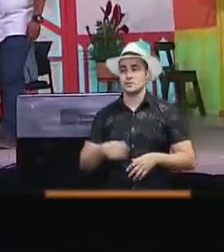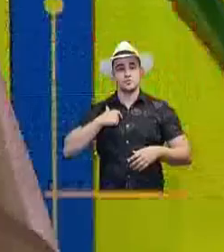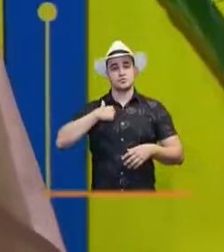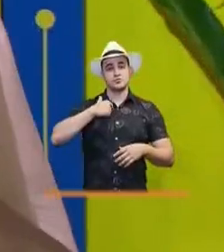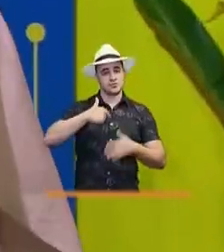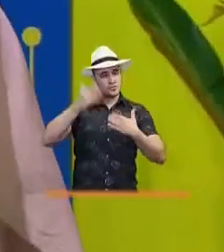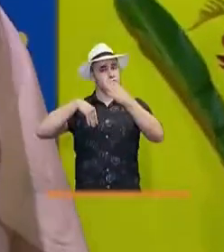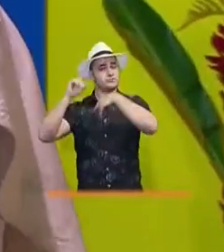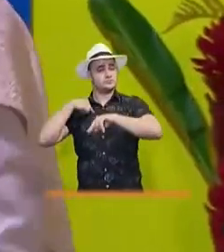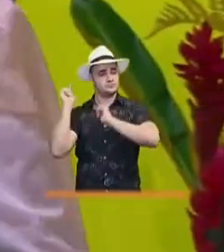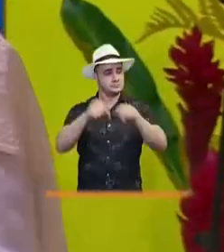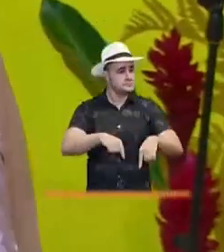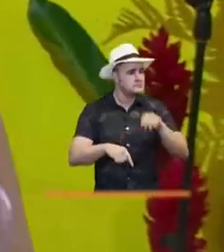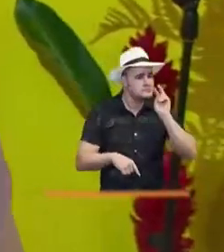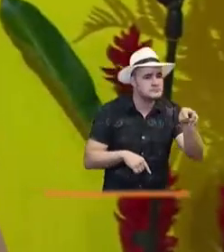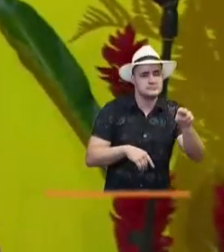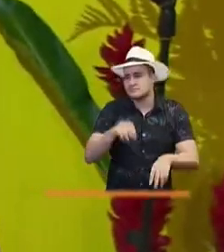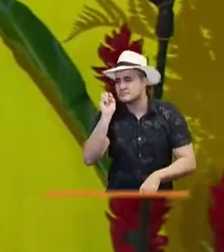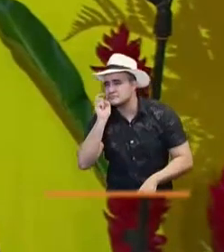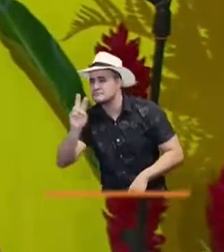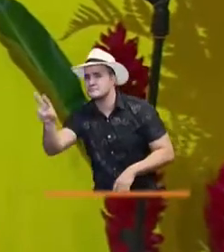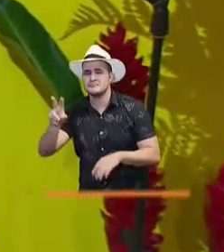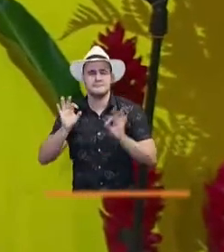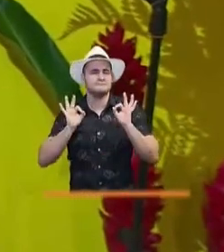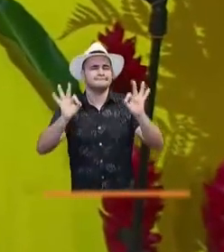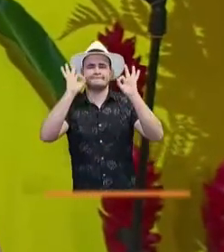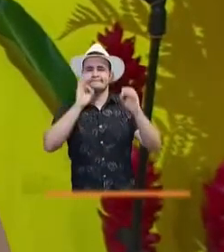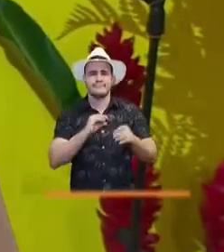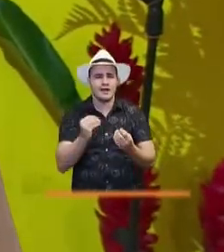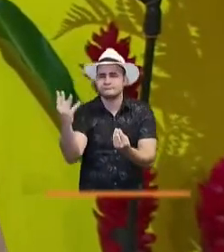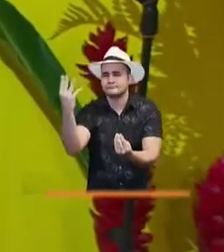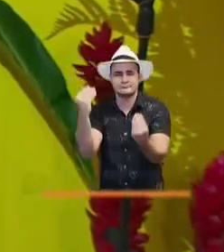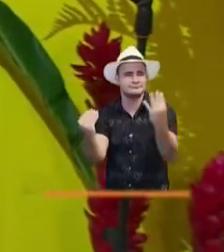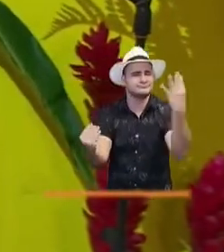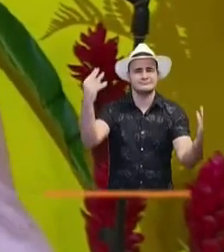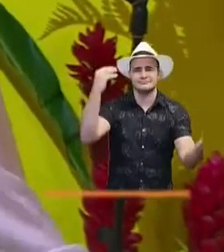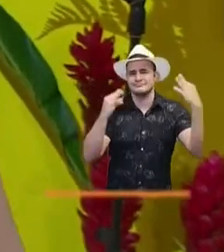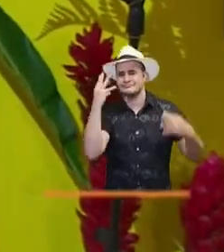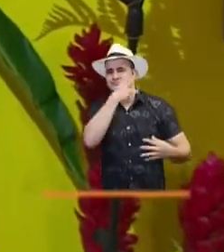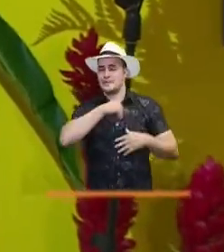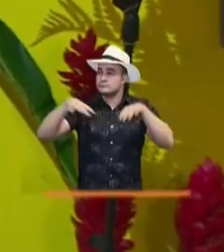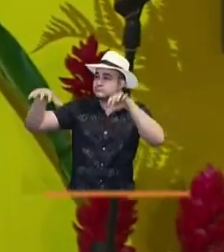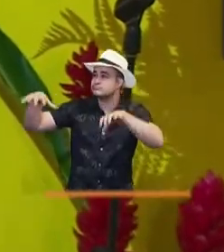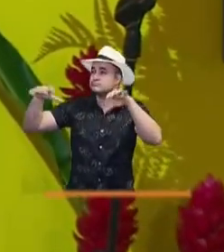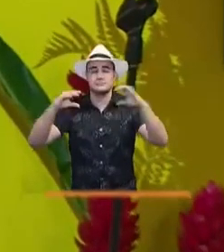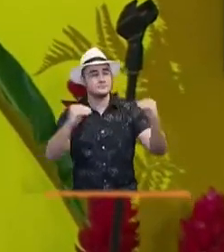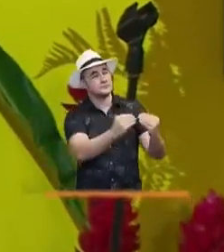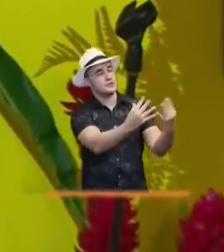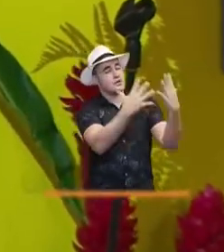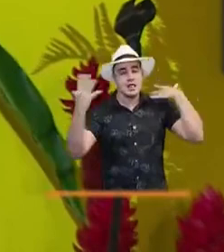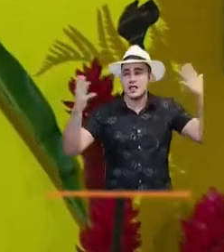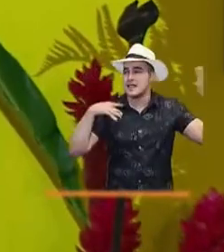Llovía y hacía sol, había un hermoso confín, en invierno o en